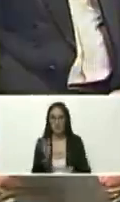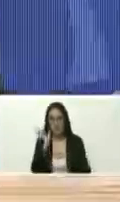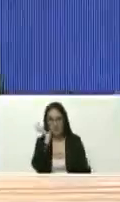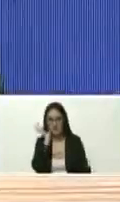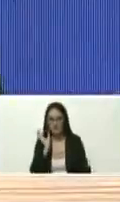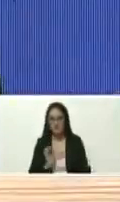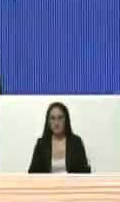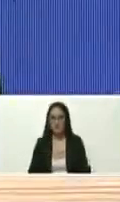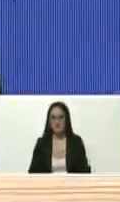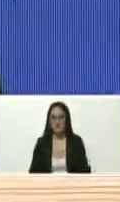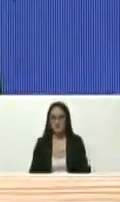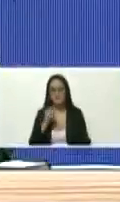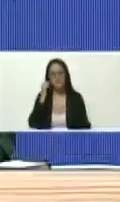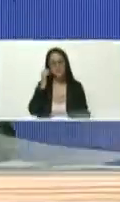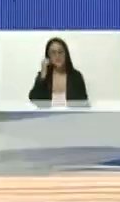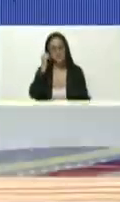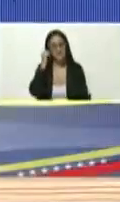Querido